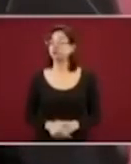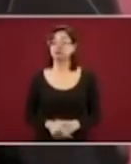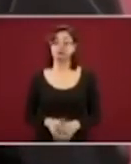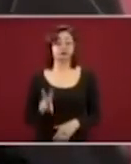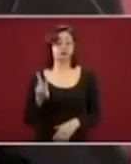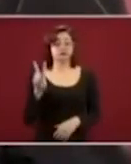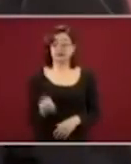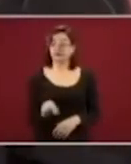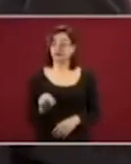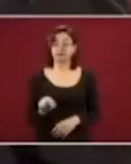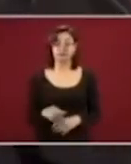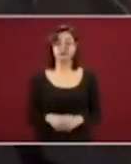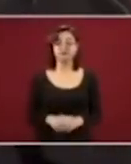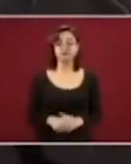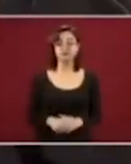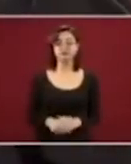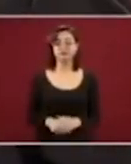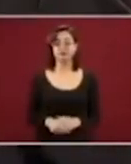No,